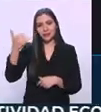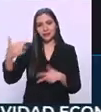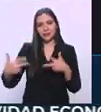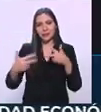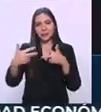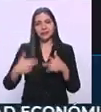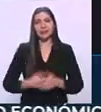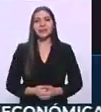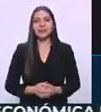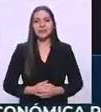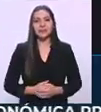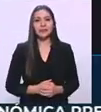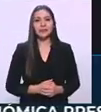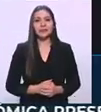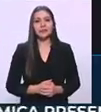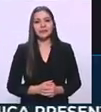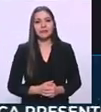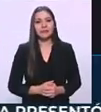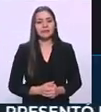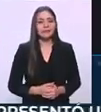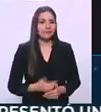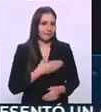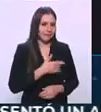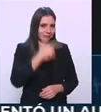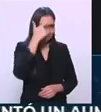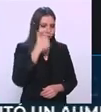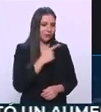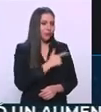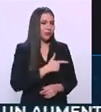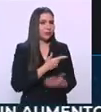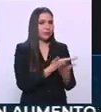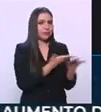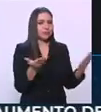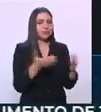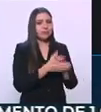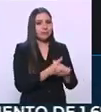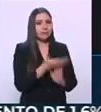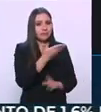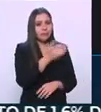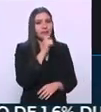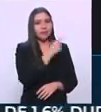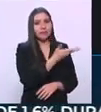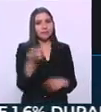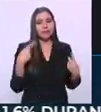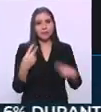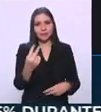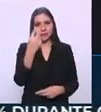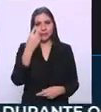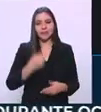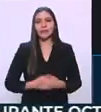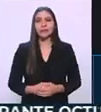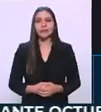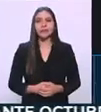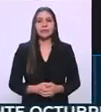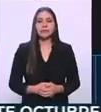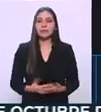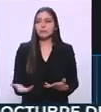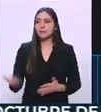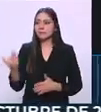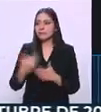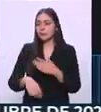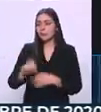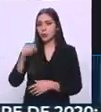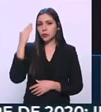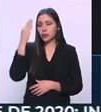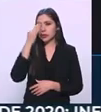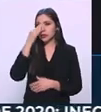Buenas noches. Mucho gusto en saludarte a ti y a todo tu auditorio. Pues doctora, estamos a unos días de que se presentaran